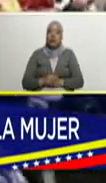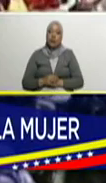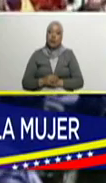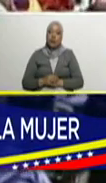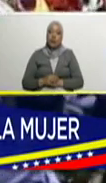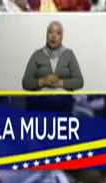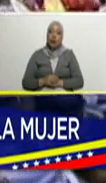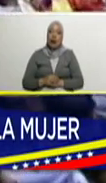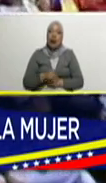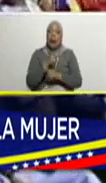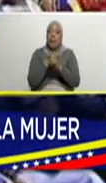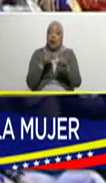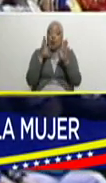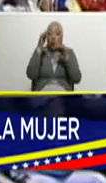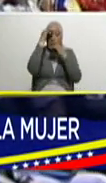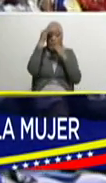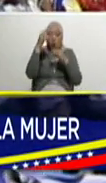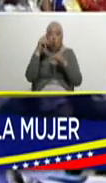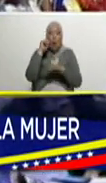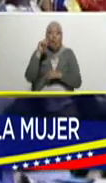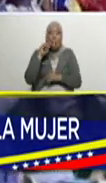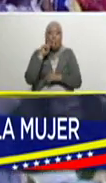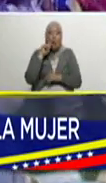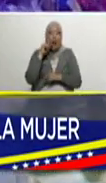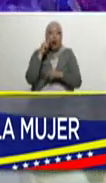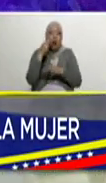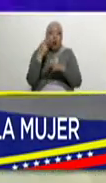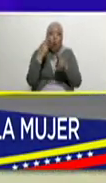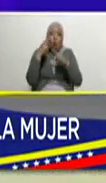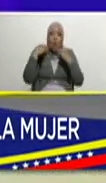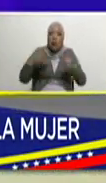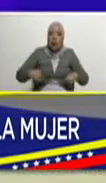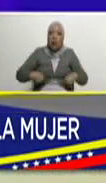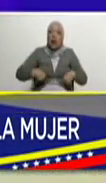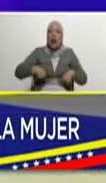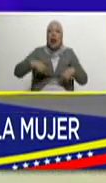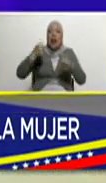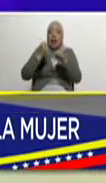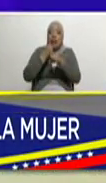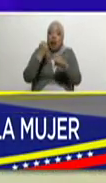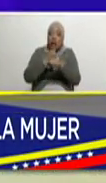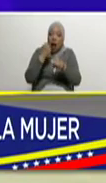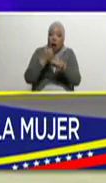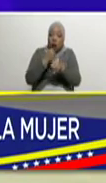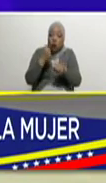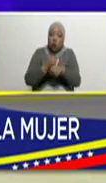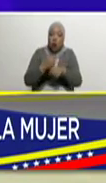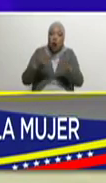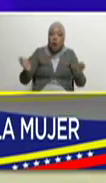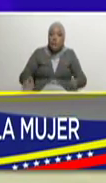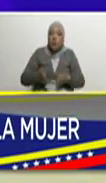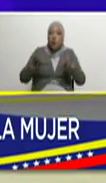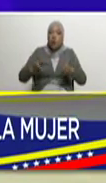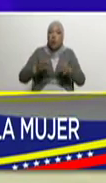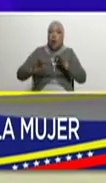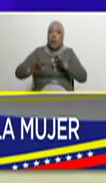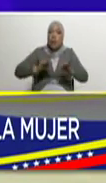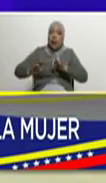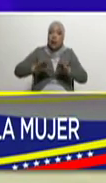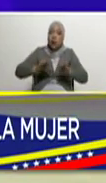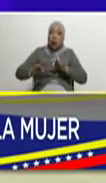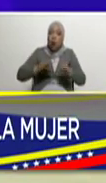Pero tenemos que atender el parto humanizado. Tenemos la metodología, las promotoras, las